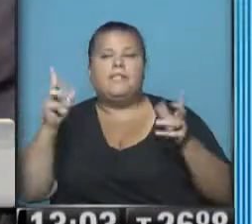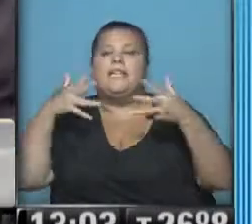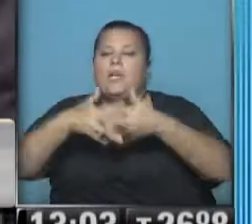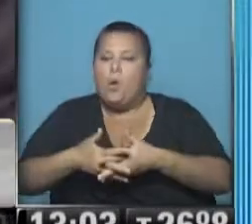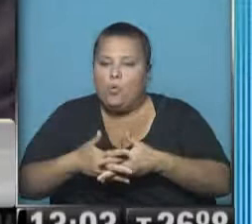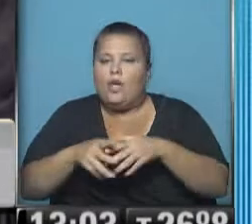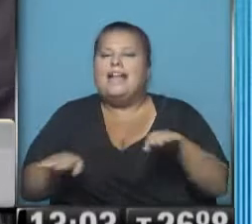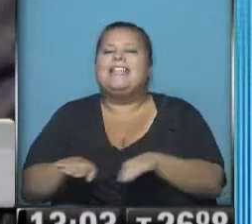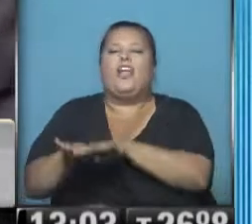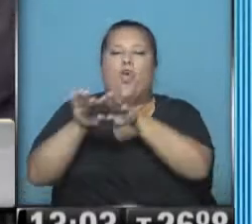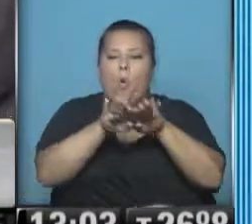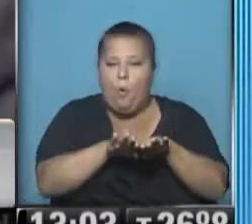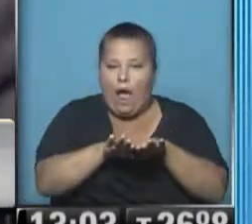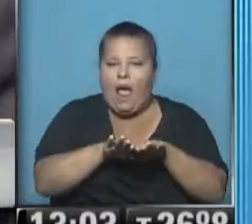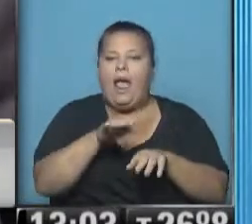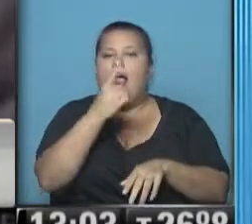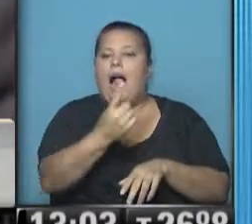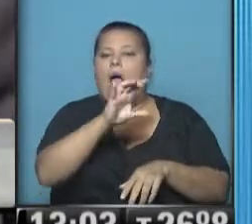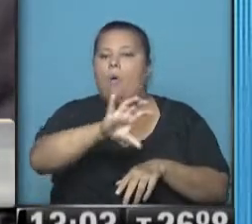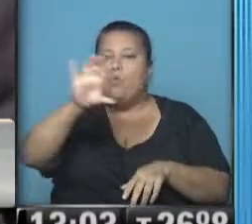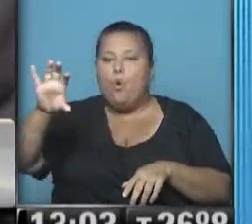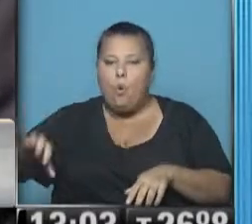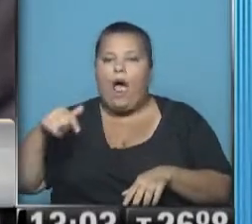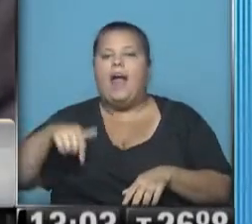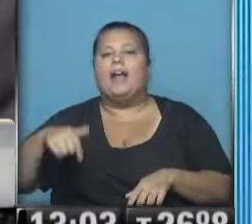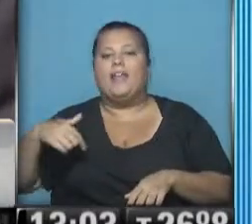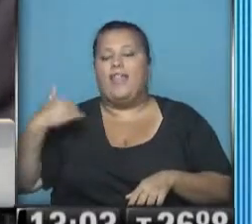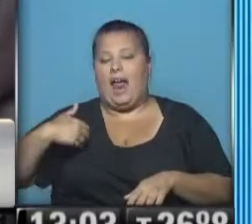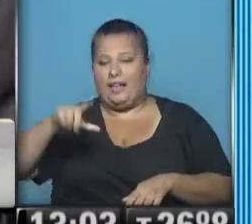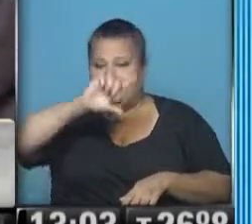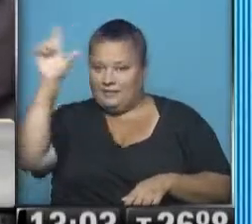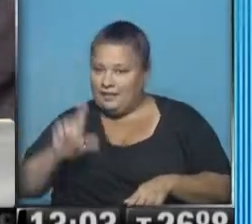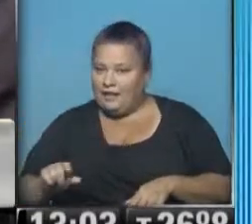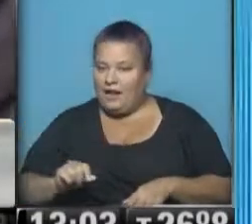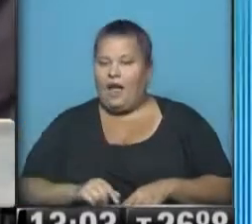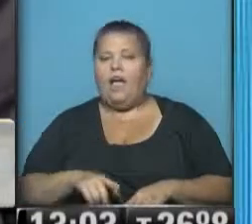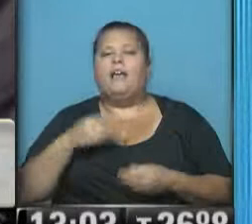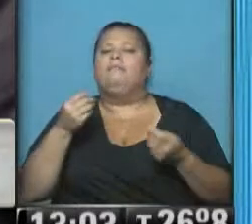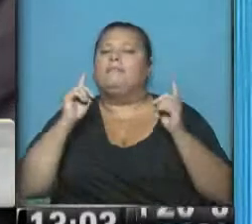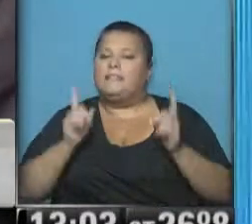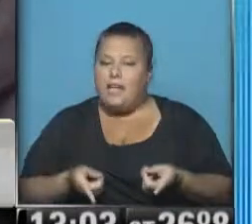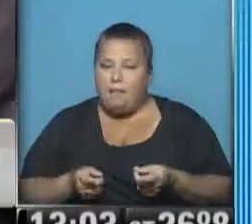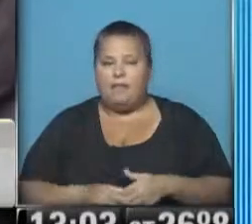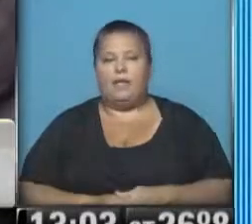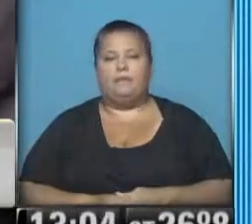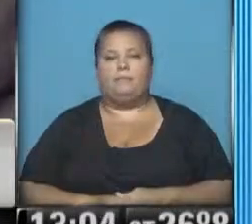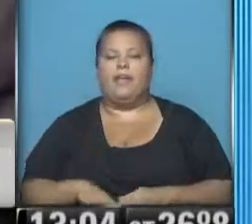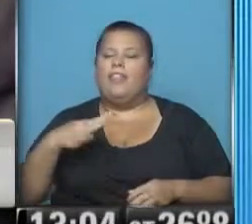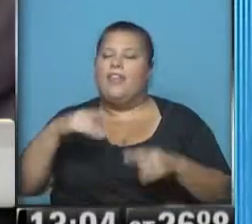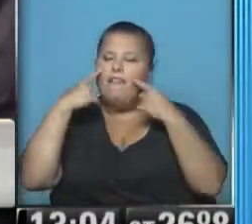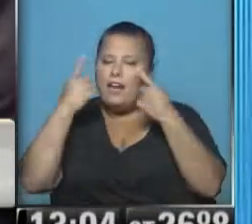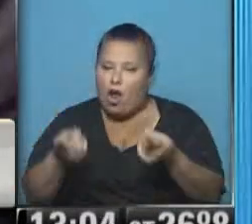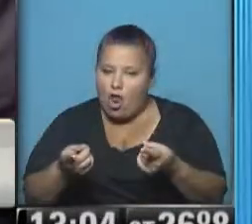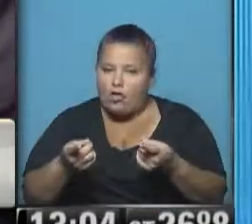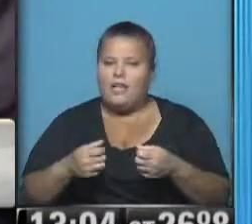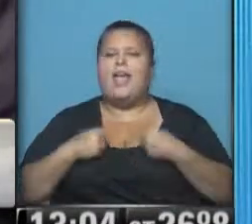y equidad en cada uno de los lugares de nuestro país implica también el reconocimiento